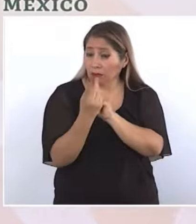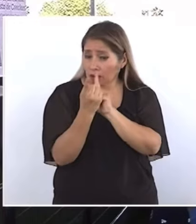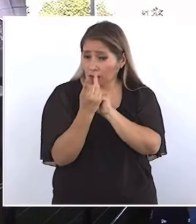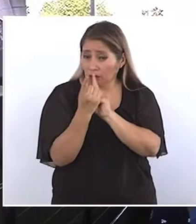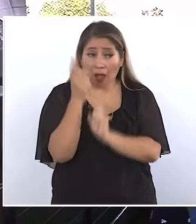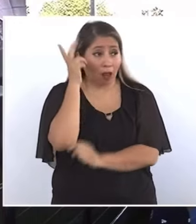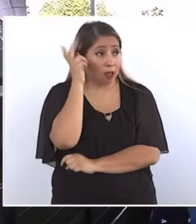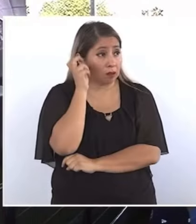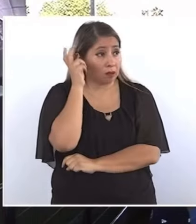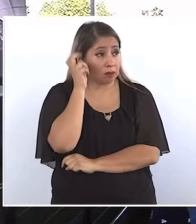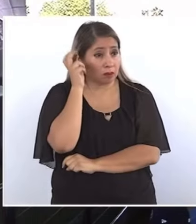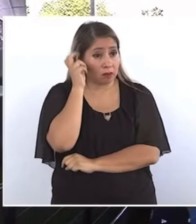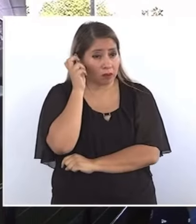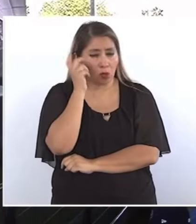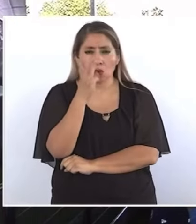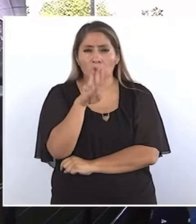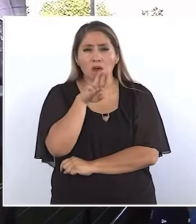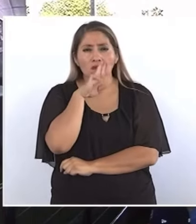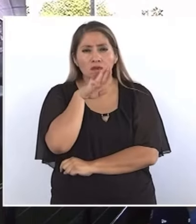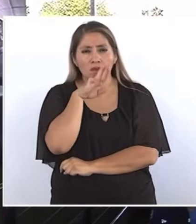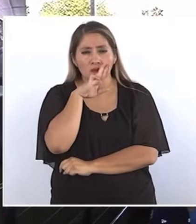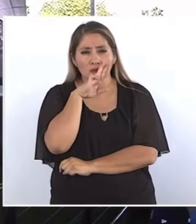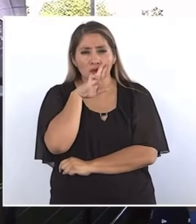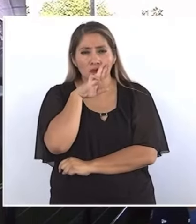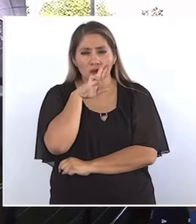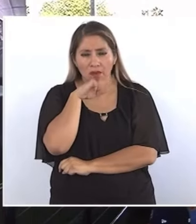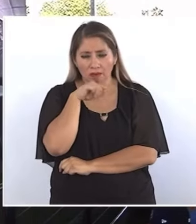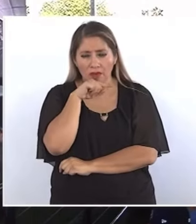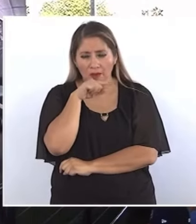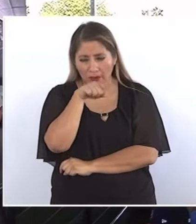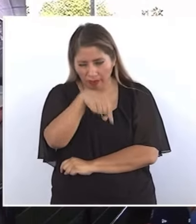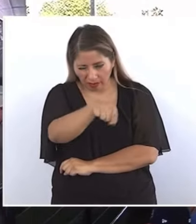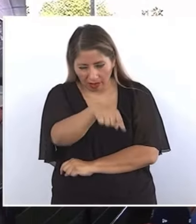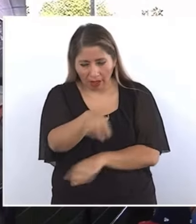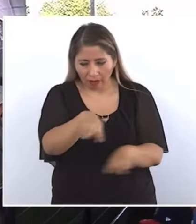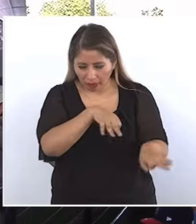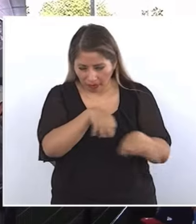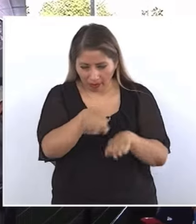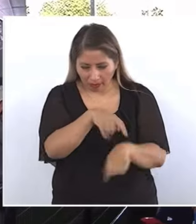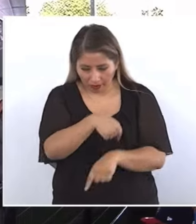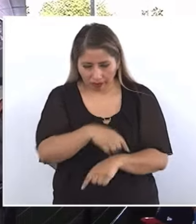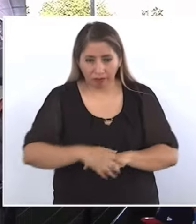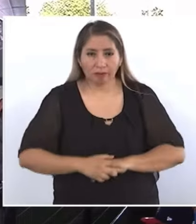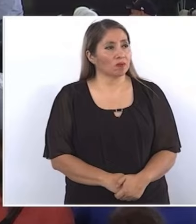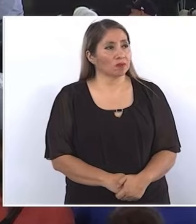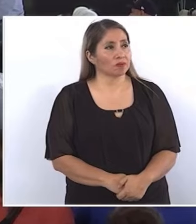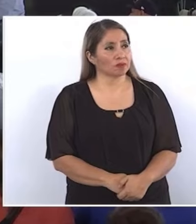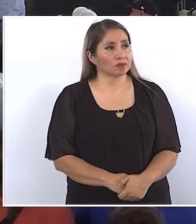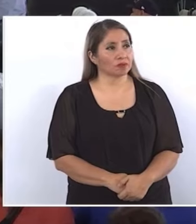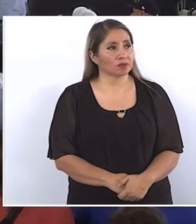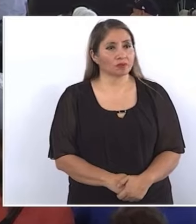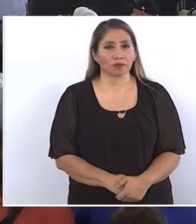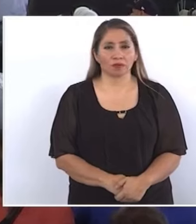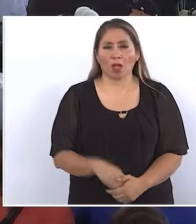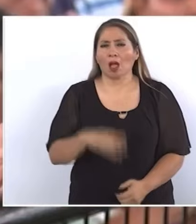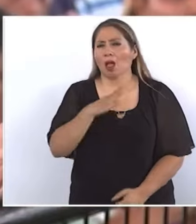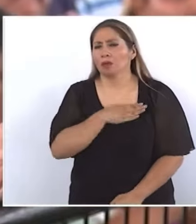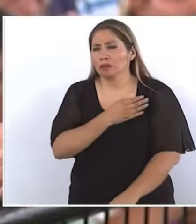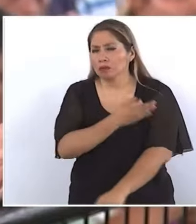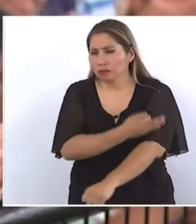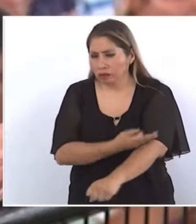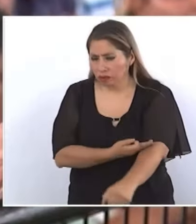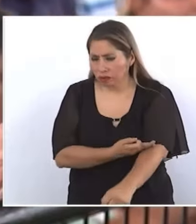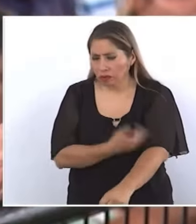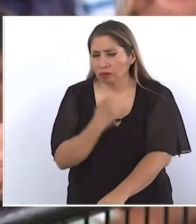escuchar el mensaje de una mamá hacia el gran trabajo que usted ha realizado con nosotros Bravo Buenas tardes señor